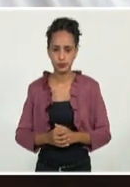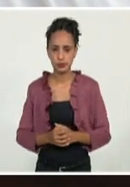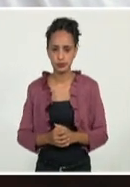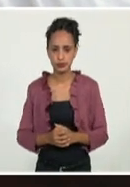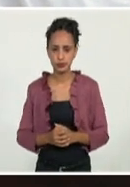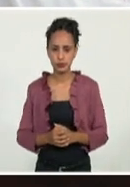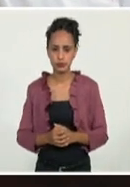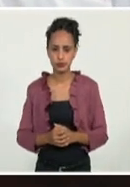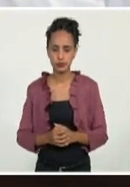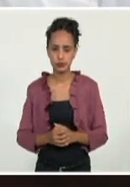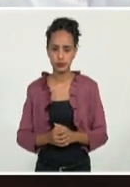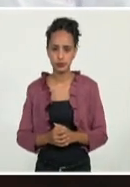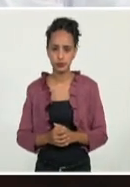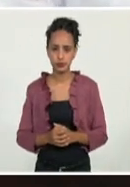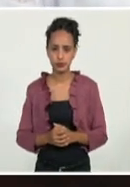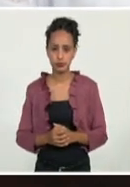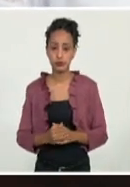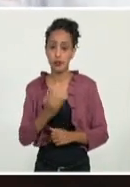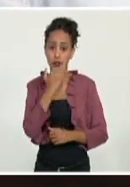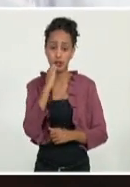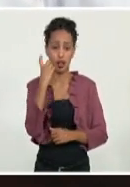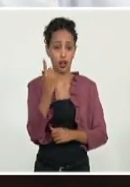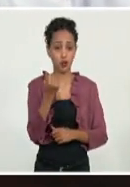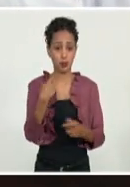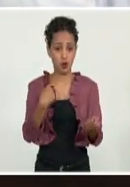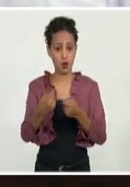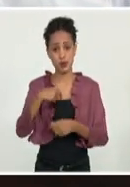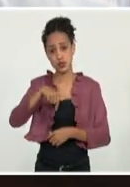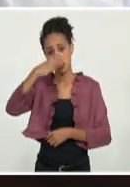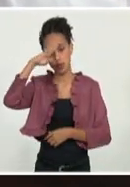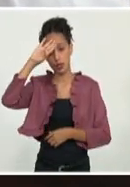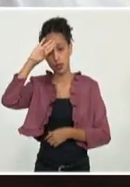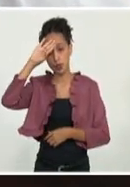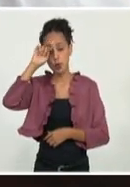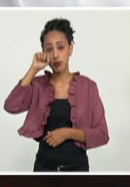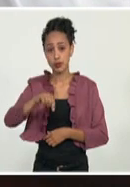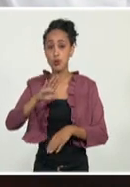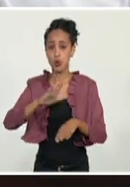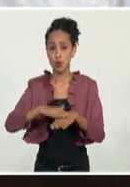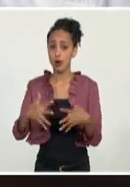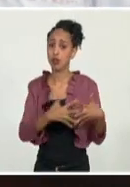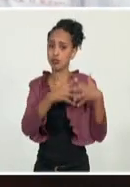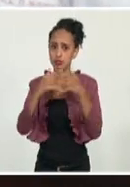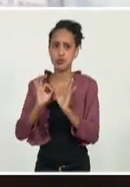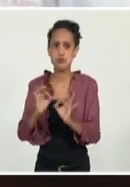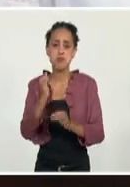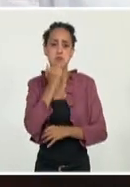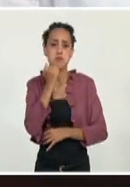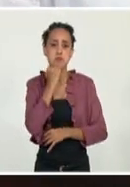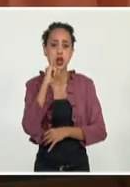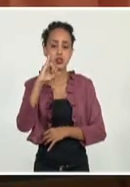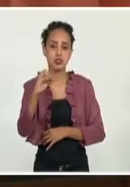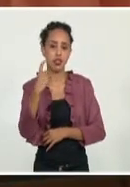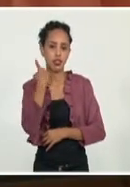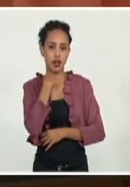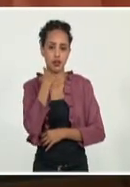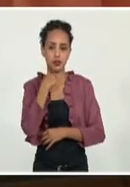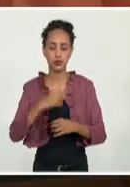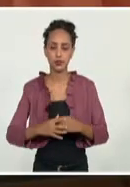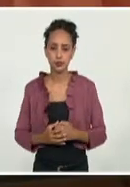injustificado bloqueo económico, comercial y financiero impuesto a Cuba por más de 6 décadas.